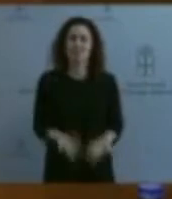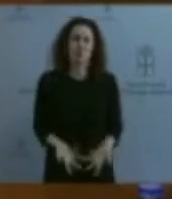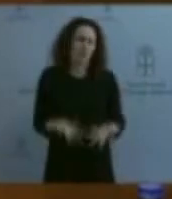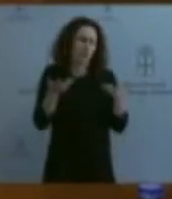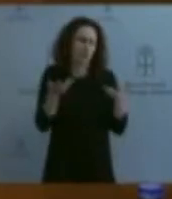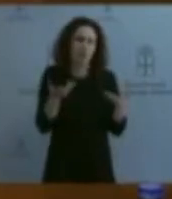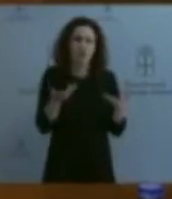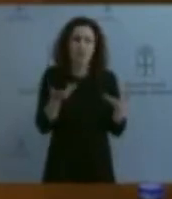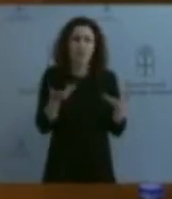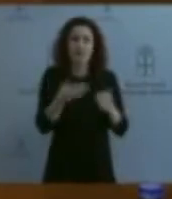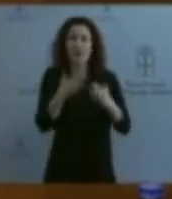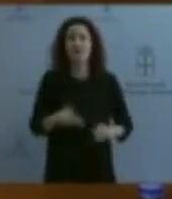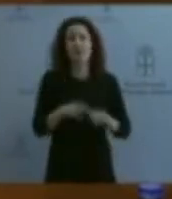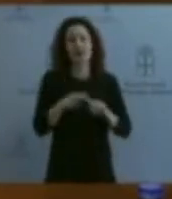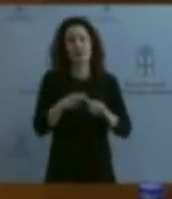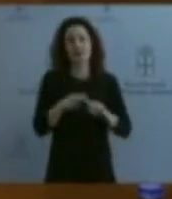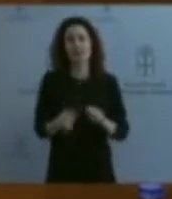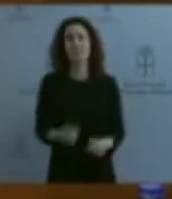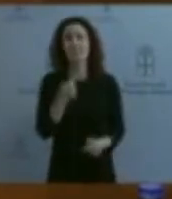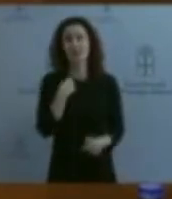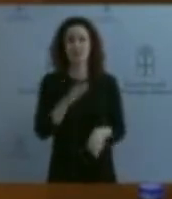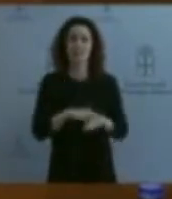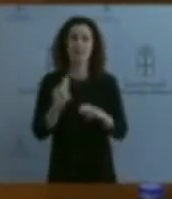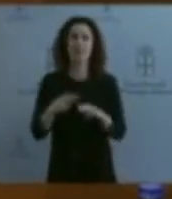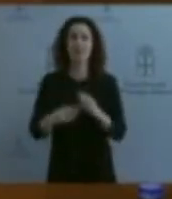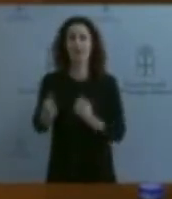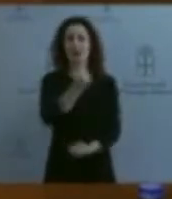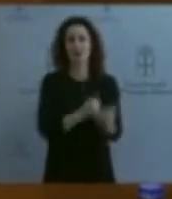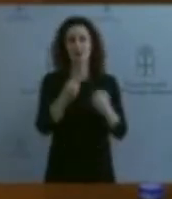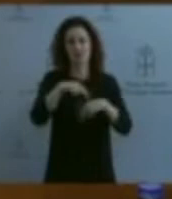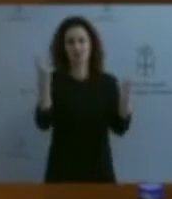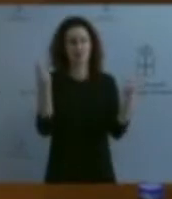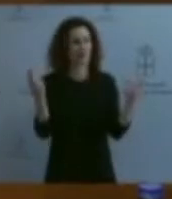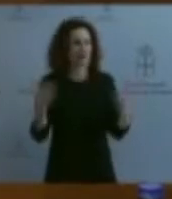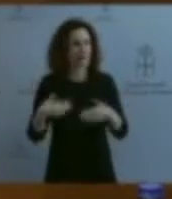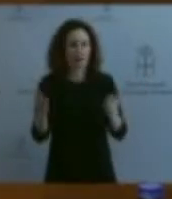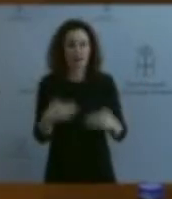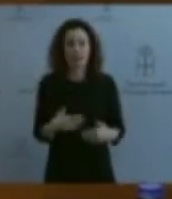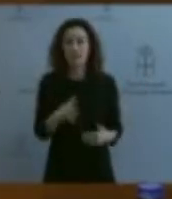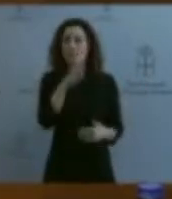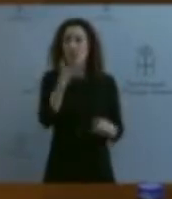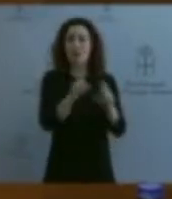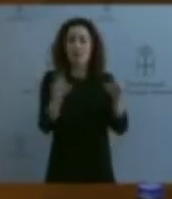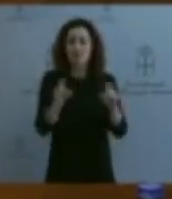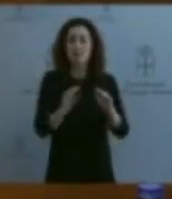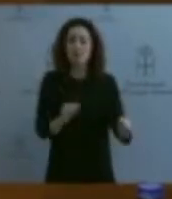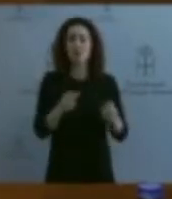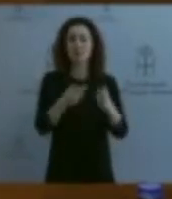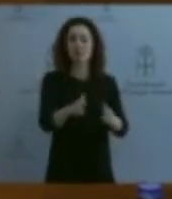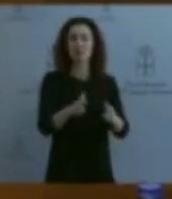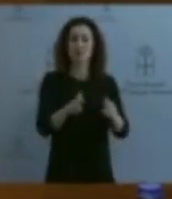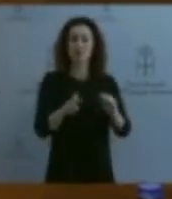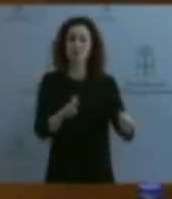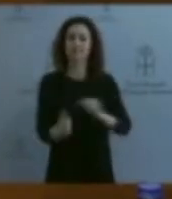a cabo política económica pública, ya que las empresas privatizadas operaban en sectores altamente estratégicos. En nuestro caso, es